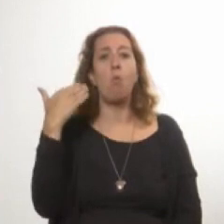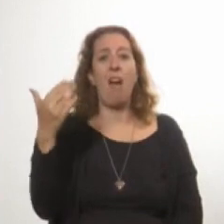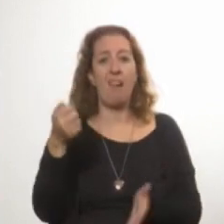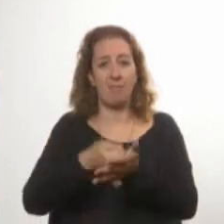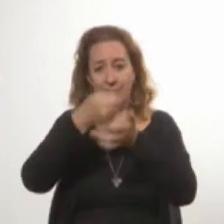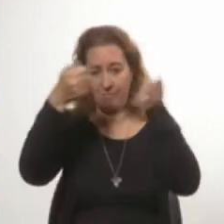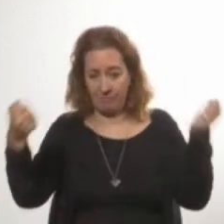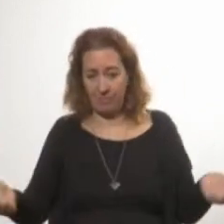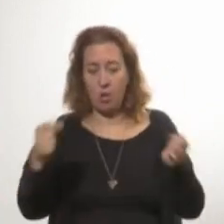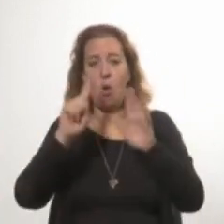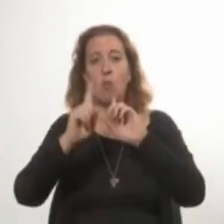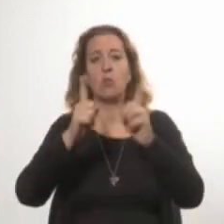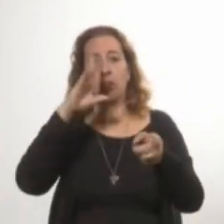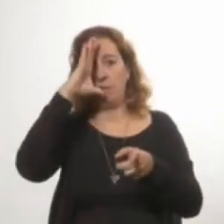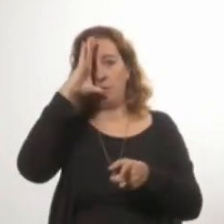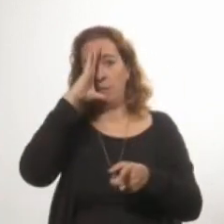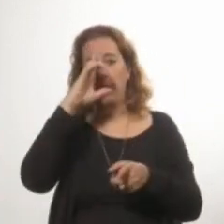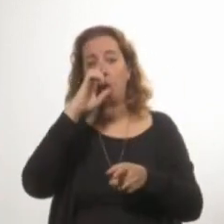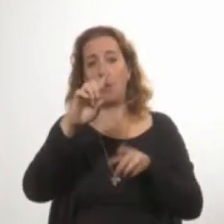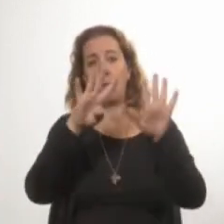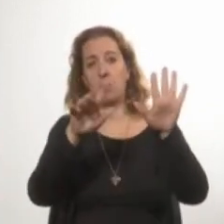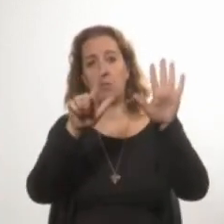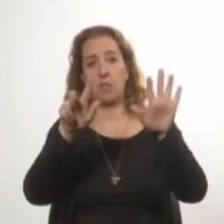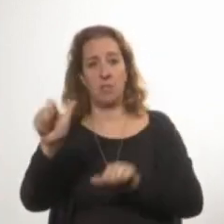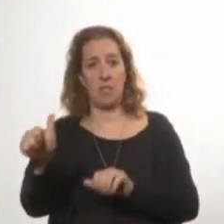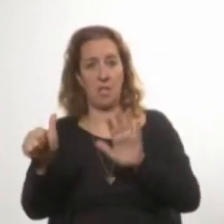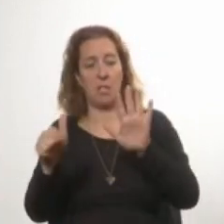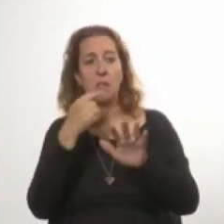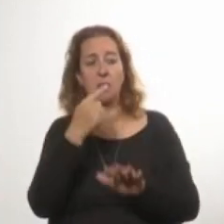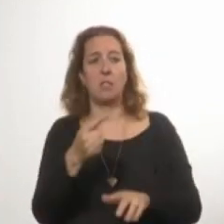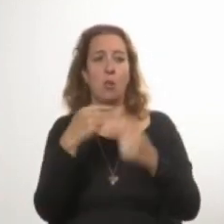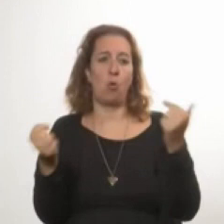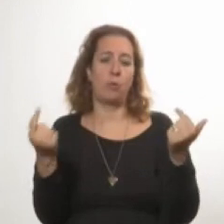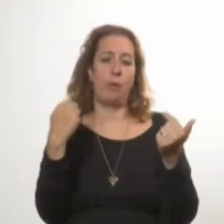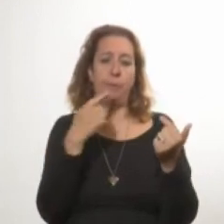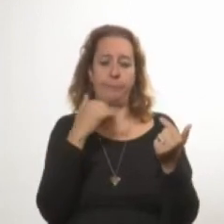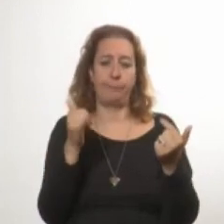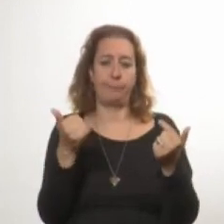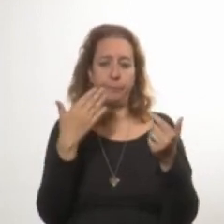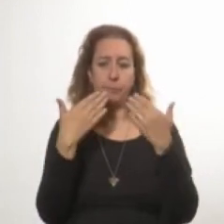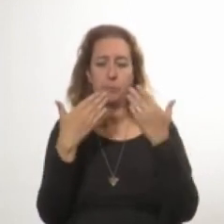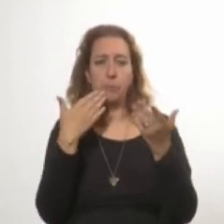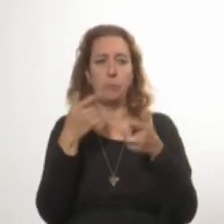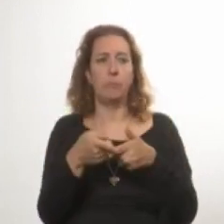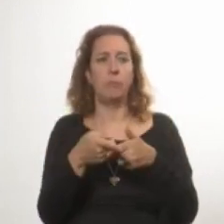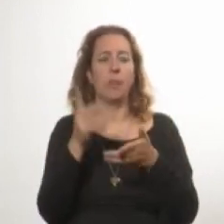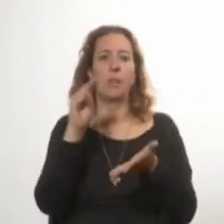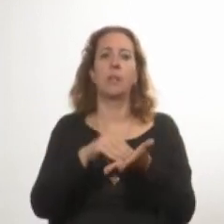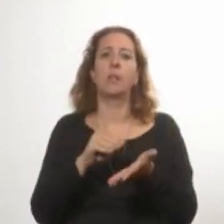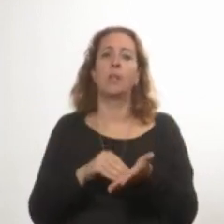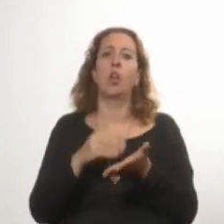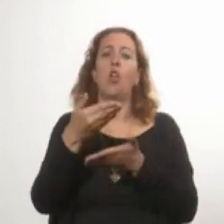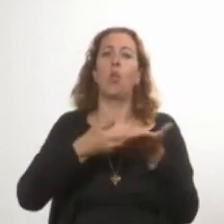de febrero del 76, dice cosas como la siguiente, refiriéndose a estos comunicados: se inscribe el